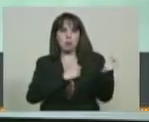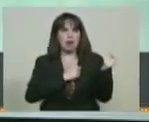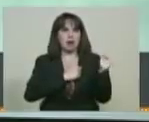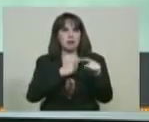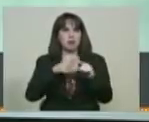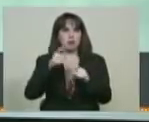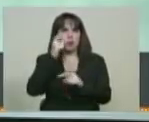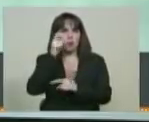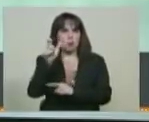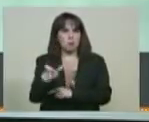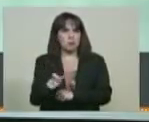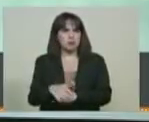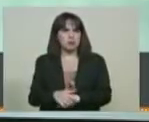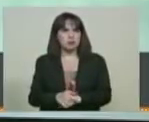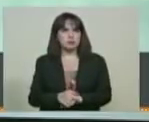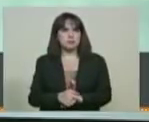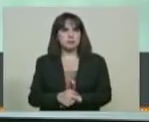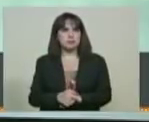Naguará, güey.